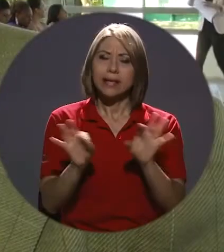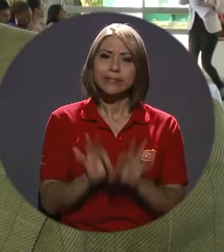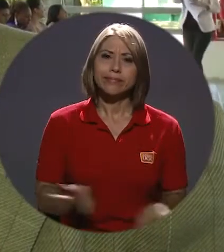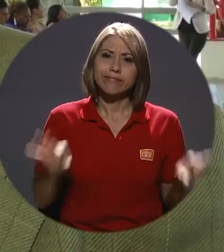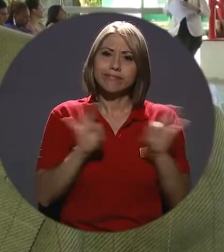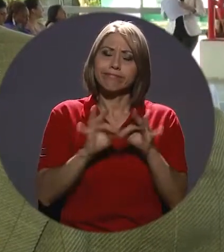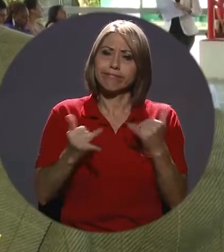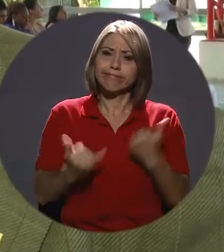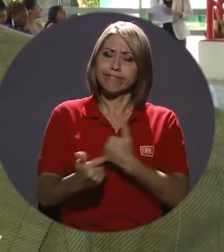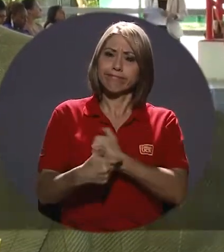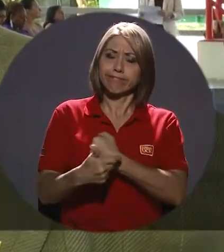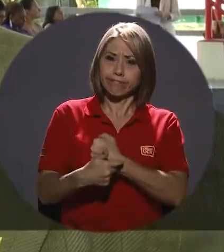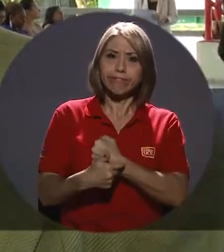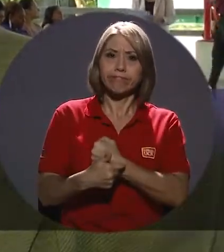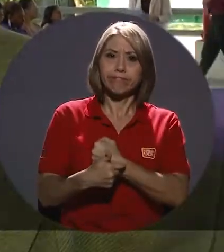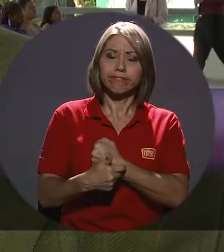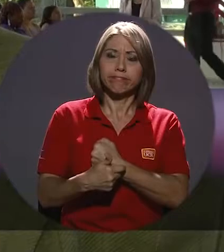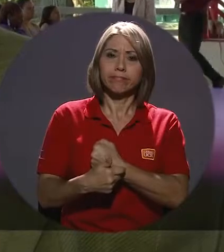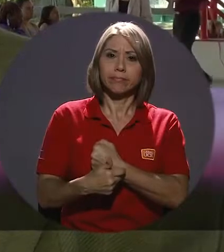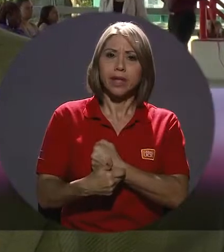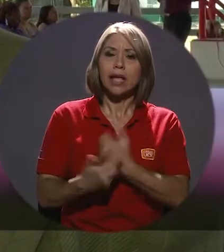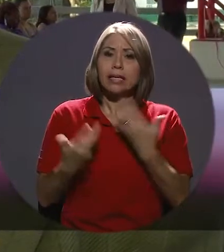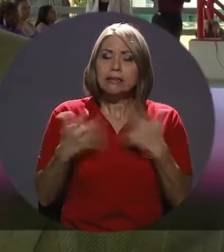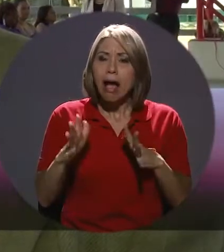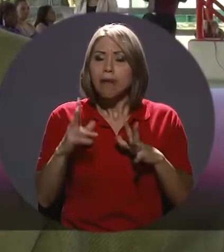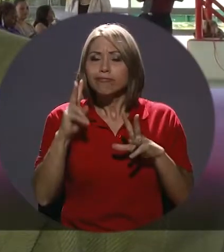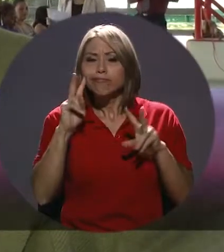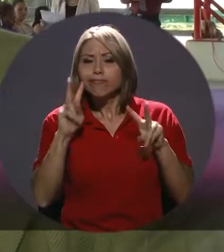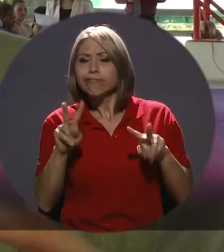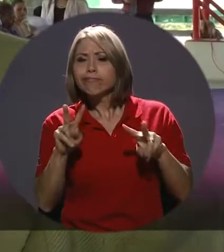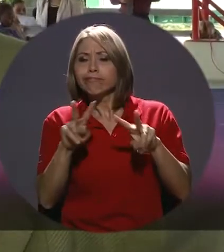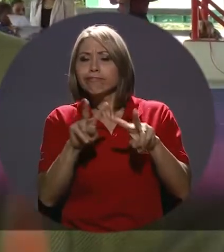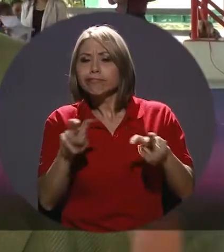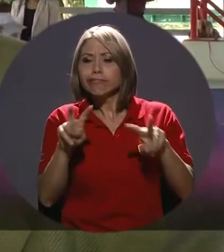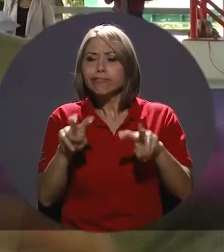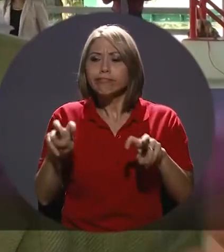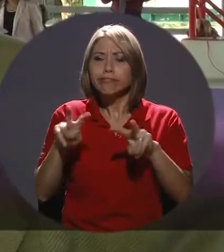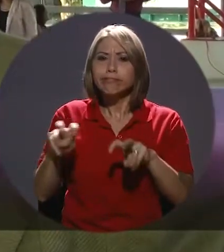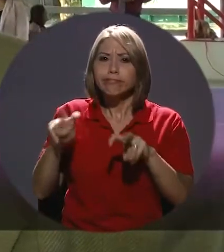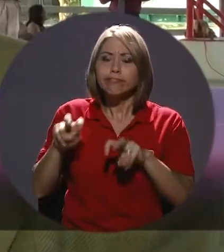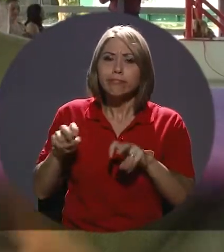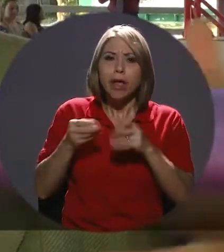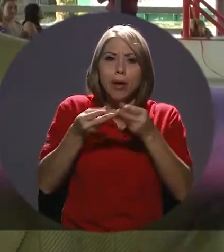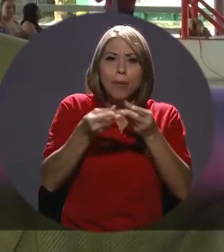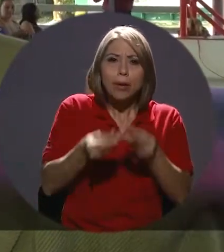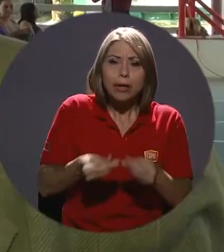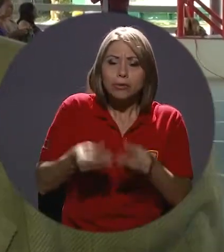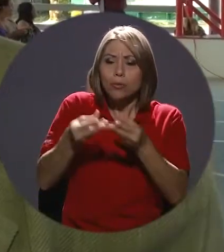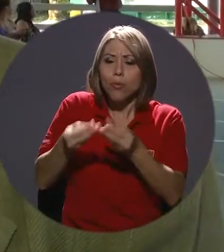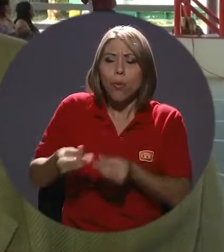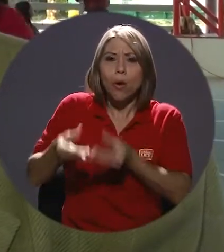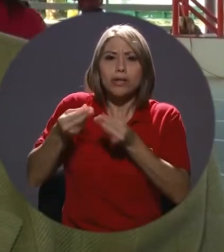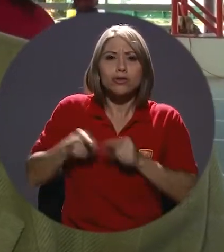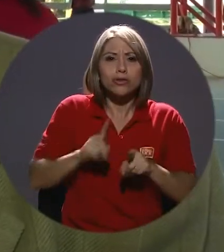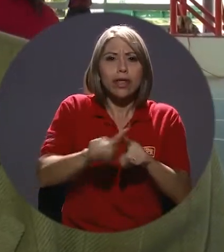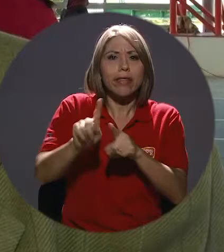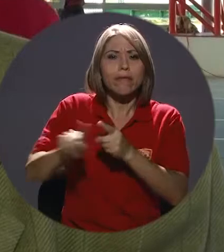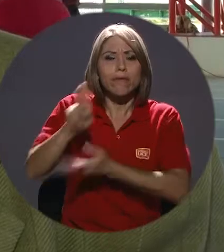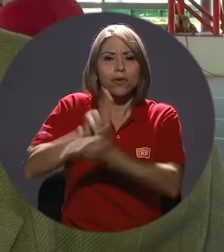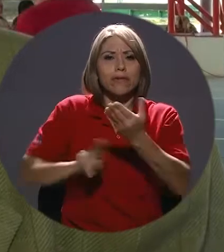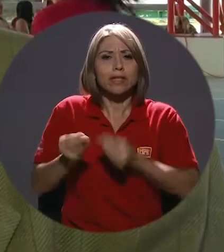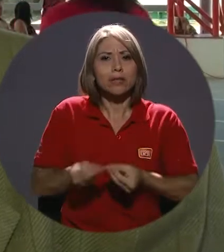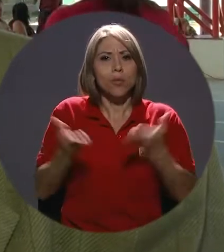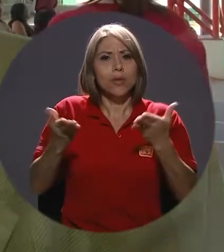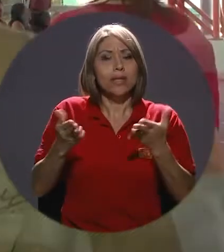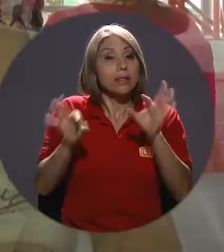Es muy importante en este momento en que está en revisión prácticamente los presupuestos de las universidades